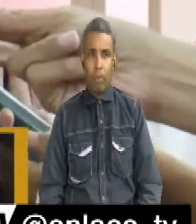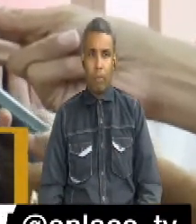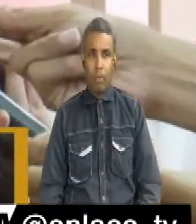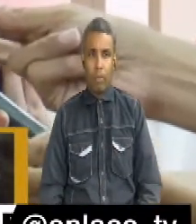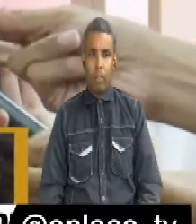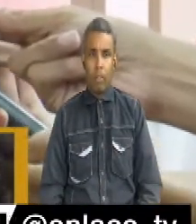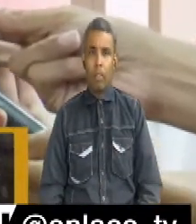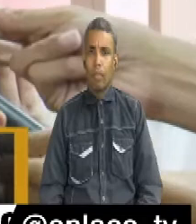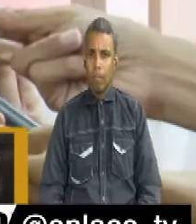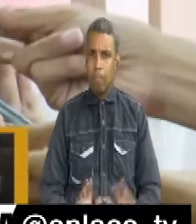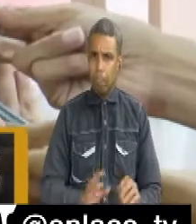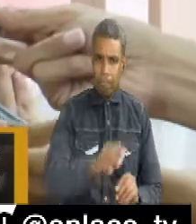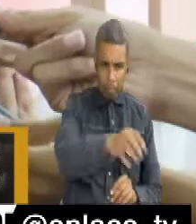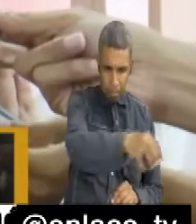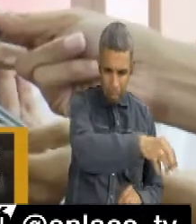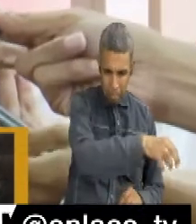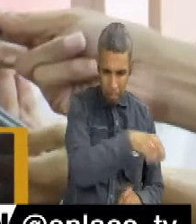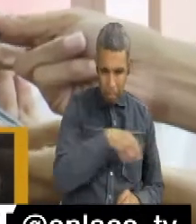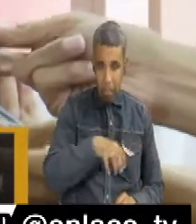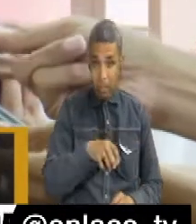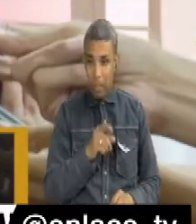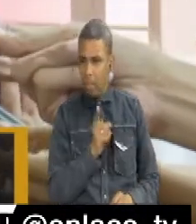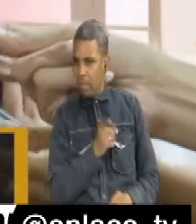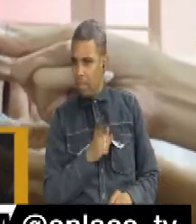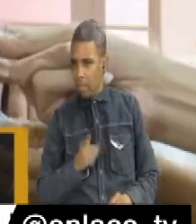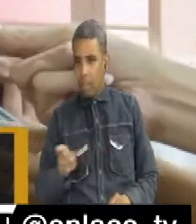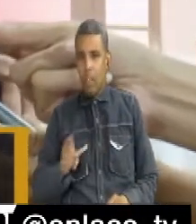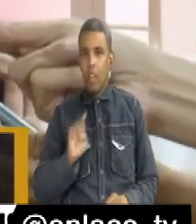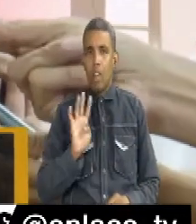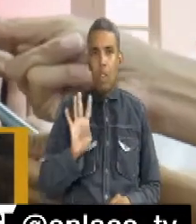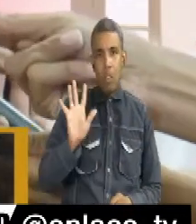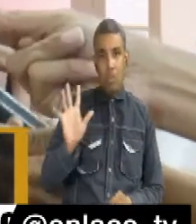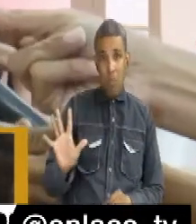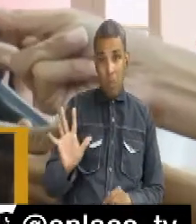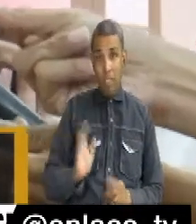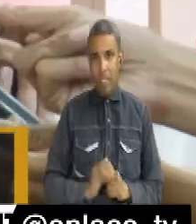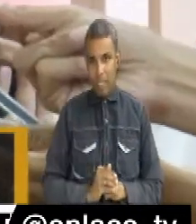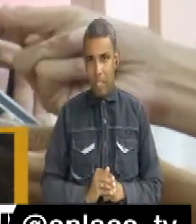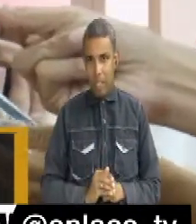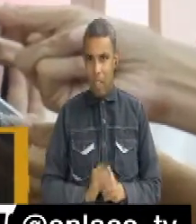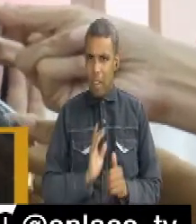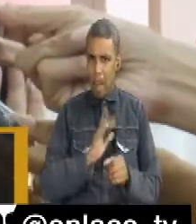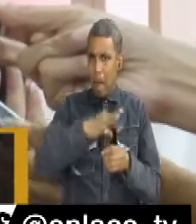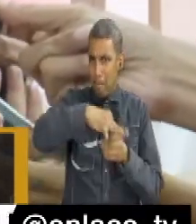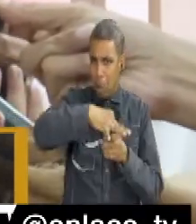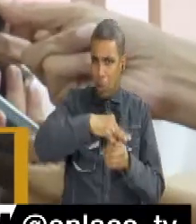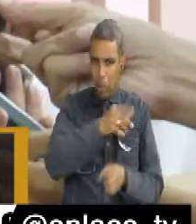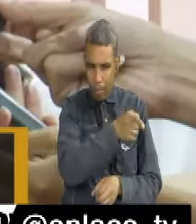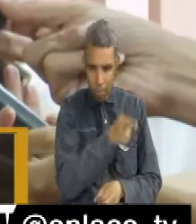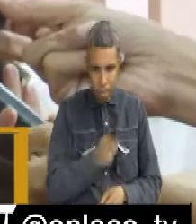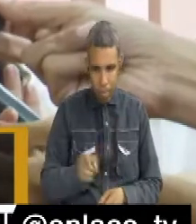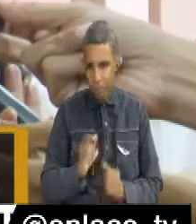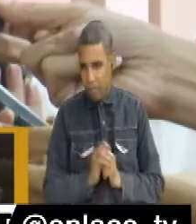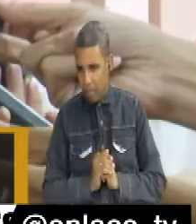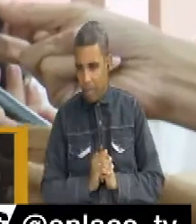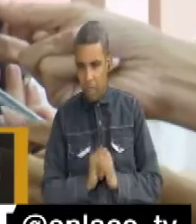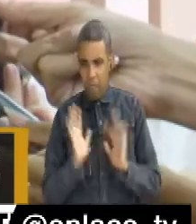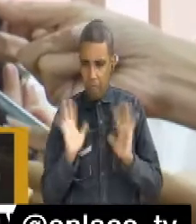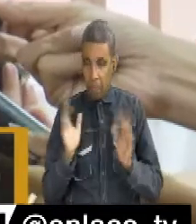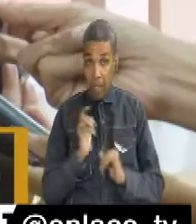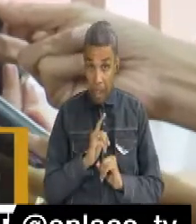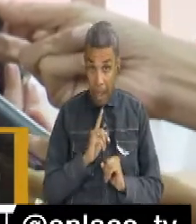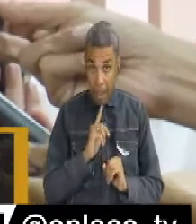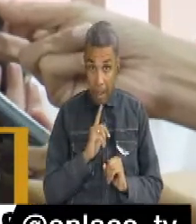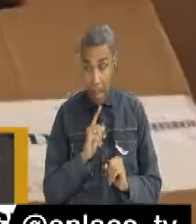45 mesas puestos de votación que ya nos ha informado la registraduría, pues hay un despliegue de seguridad en todas estas mesas